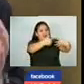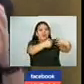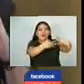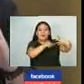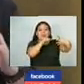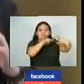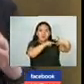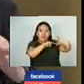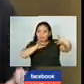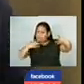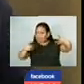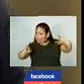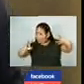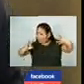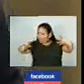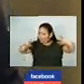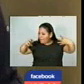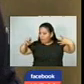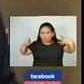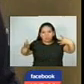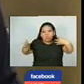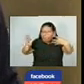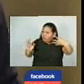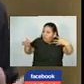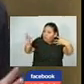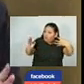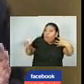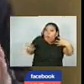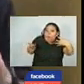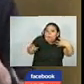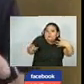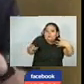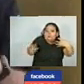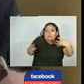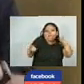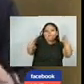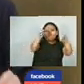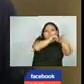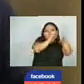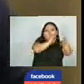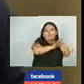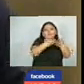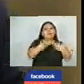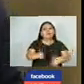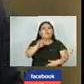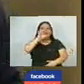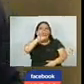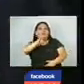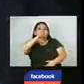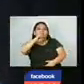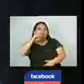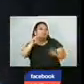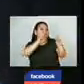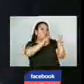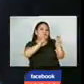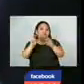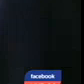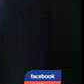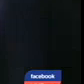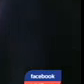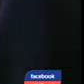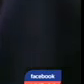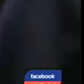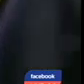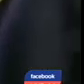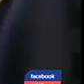convertir esas 3.200 solicitudes de imposición de medidas en un poco más de 300 casos. Por supuesto,